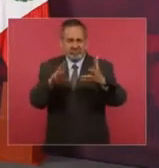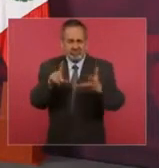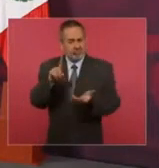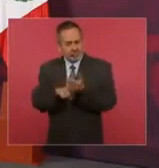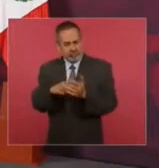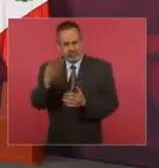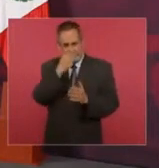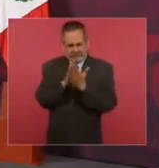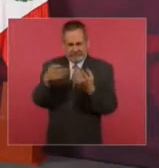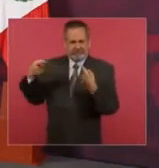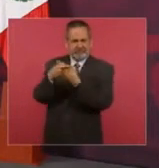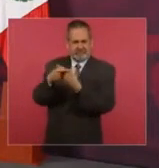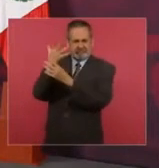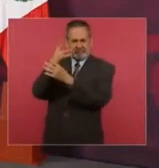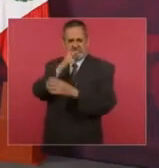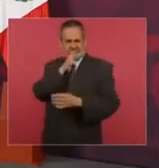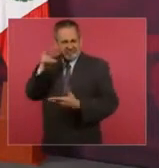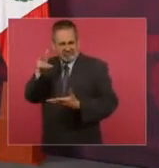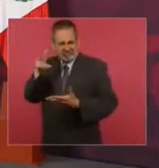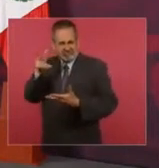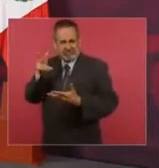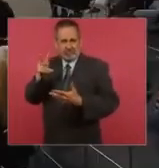contra las propias sagradas escrituras